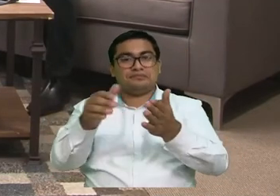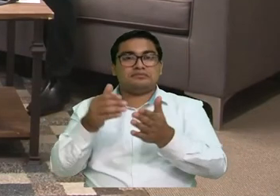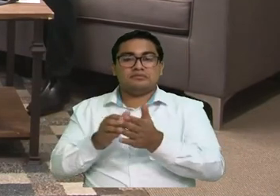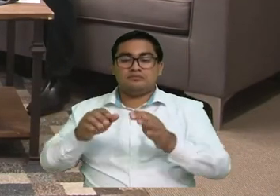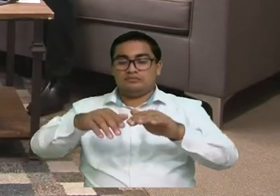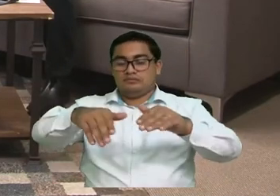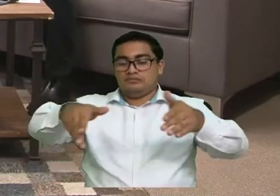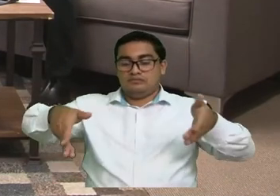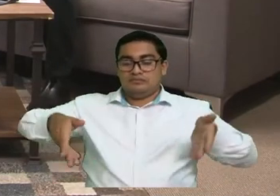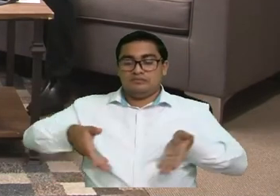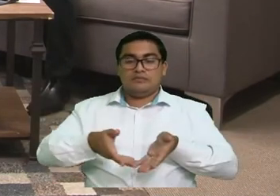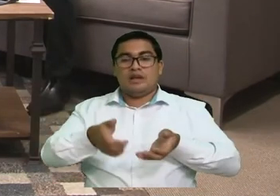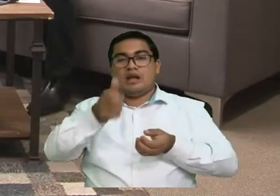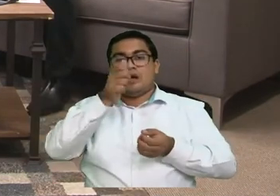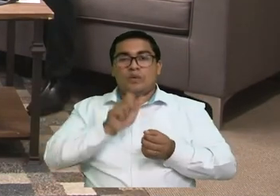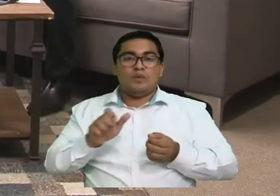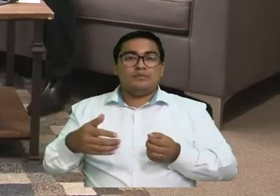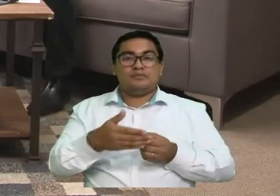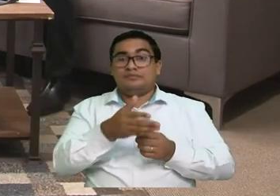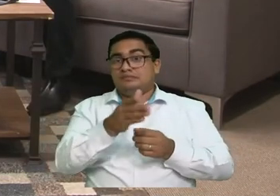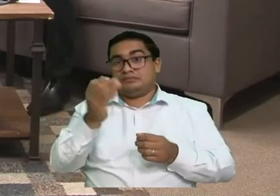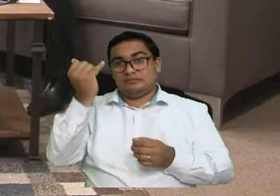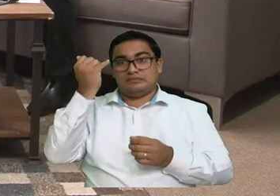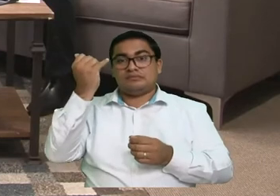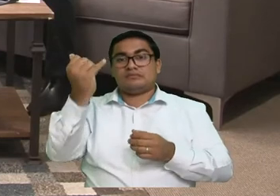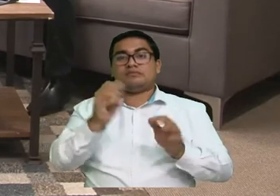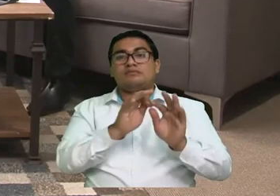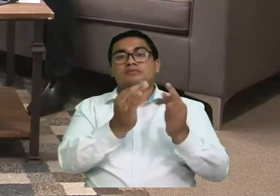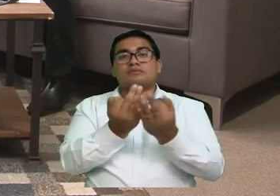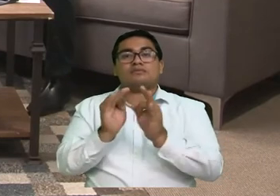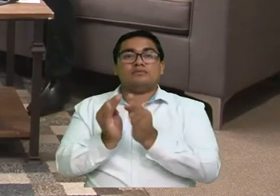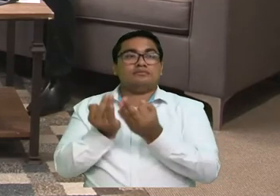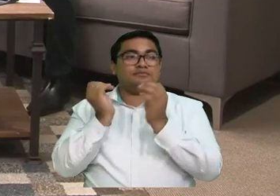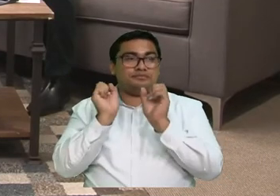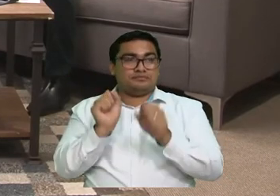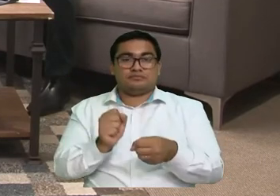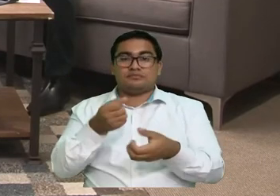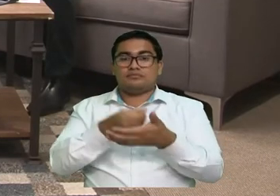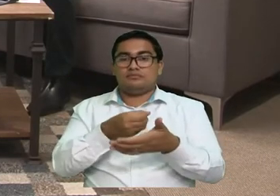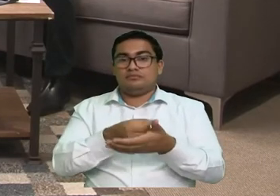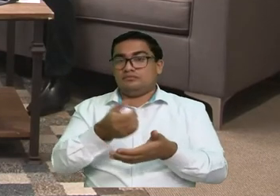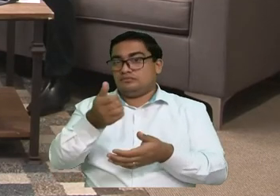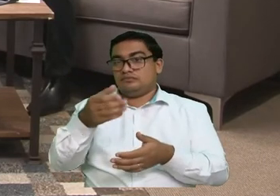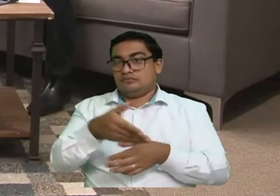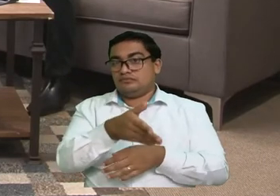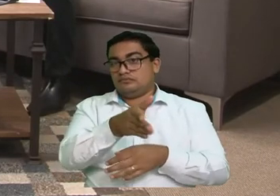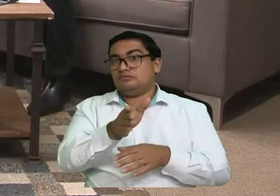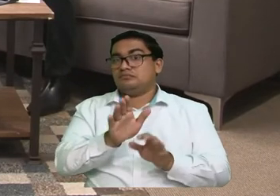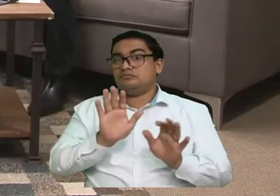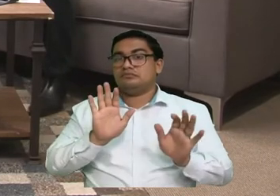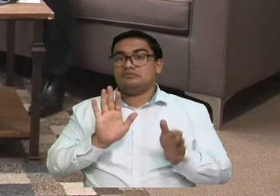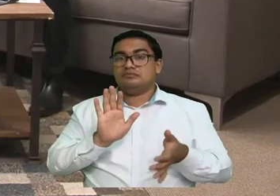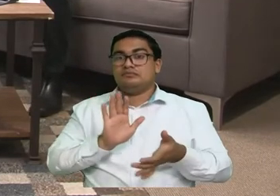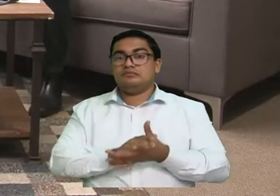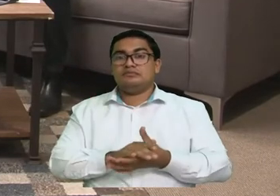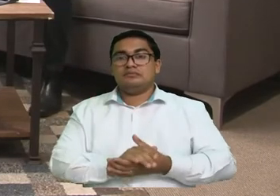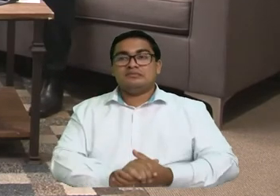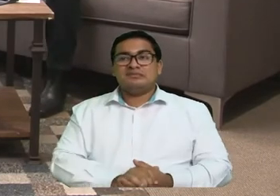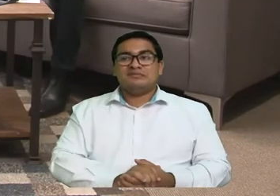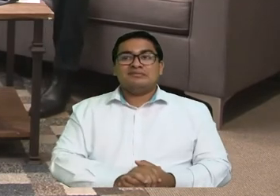estanques, este tipo de emprendimientos para que las familias puedan cerrar, ¿cómo podemos entender el impacto que tendrán estas zonas, por ejemplo?